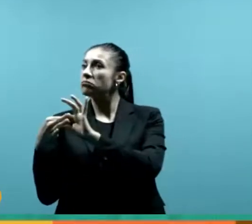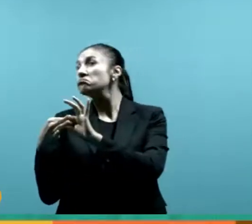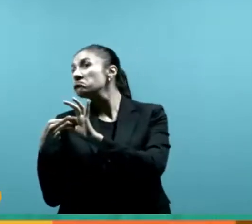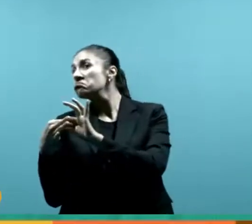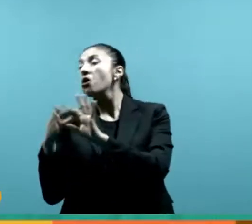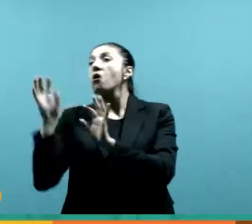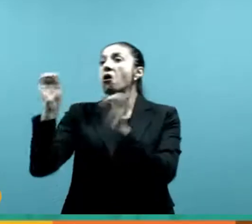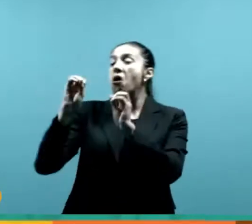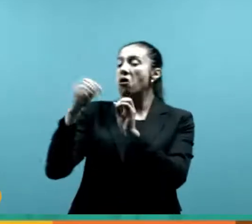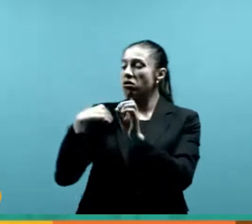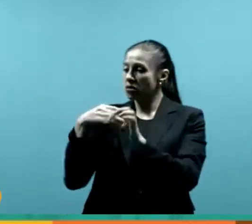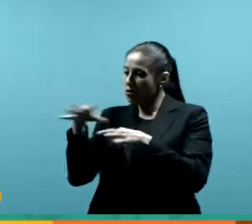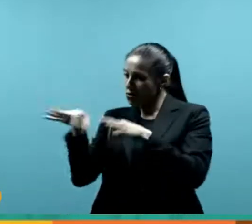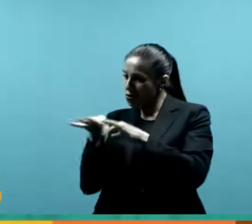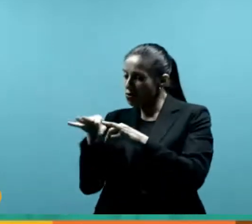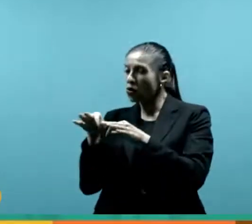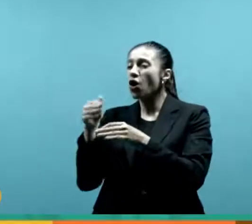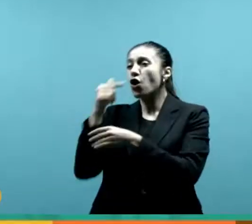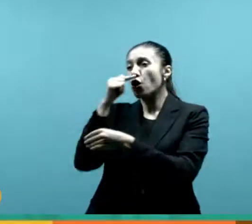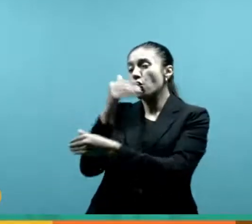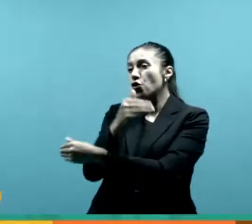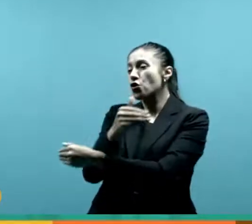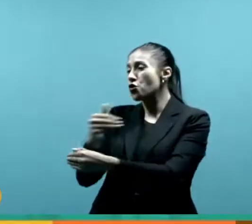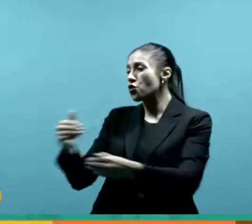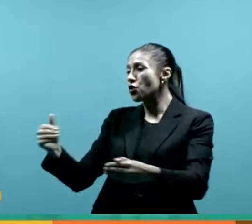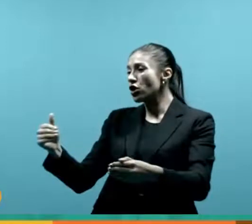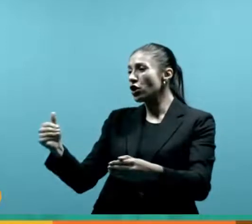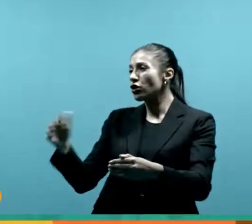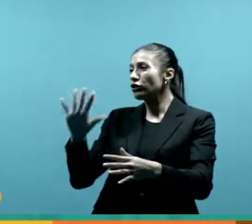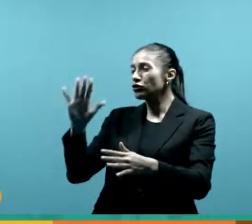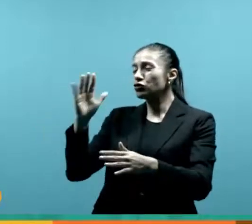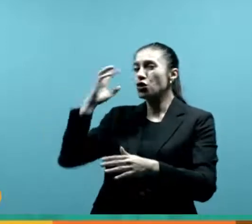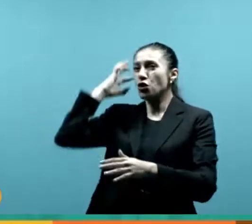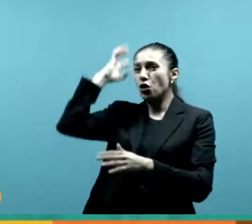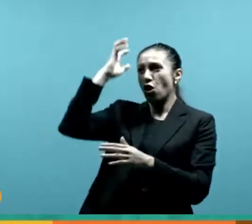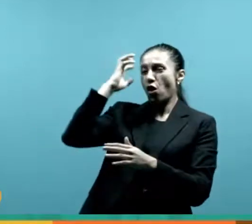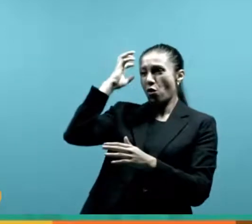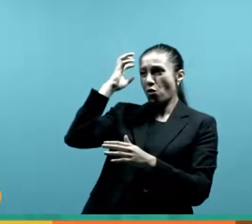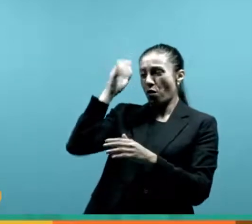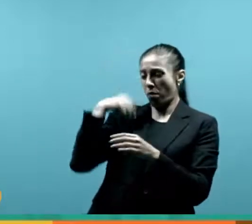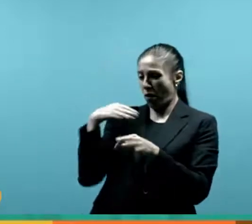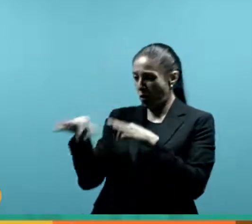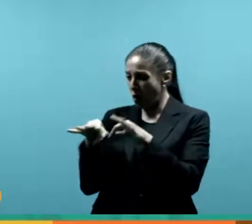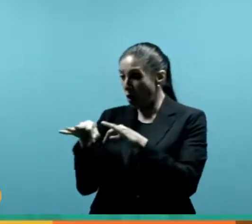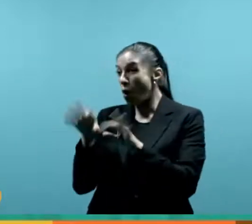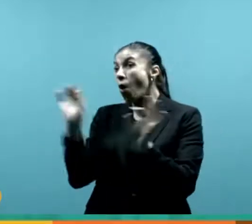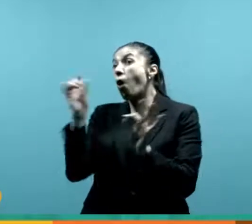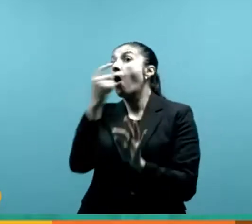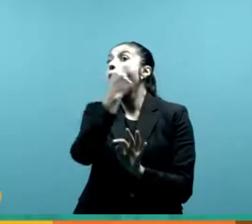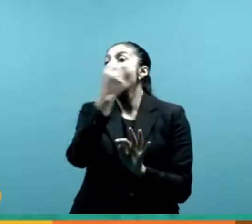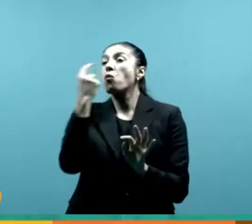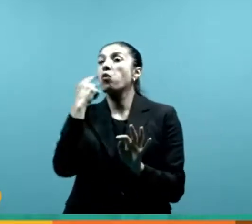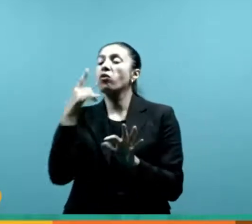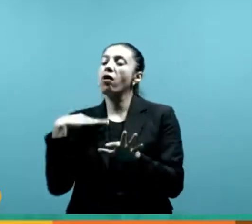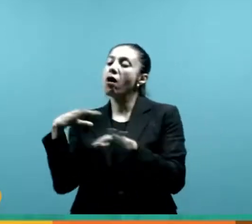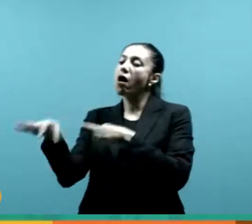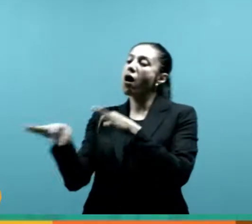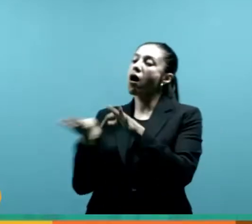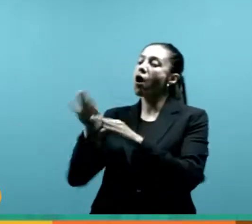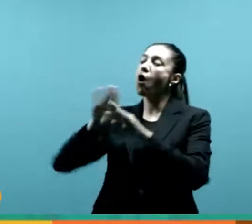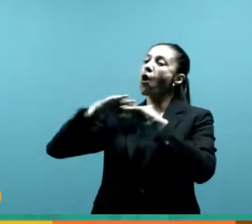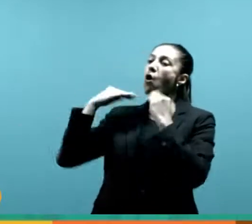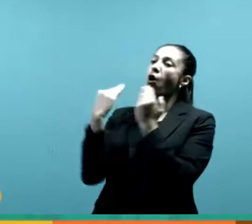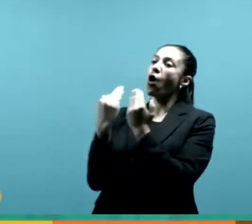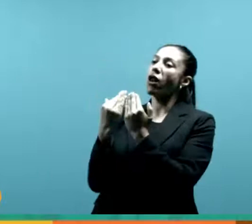de niños del colegio de Hungría, o quizás a un grupo de judíos ortodoxos de un colegio de Nueva